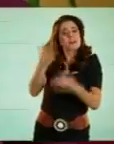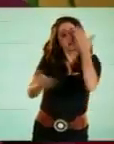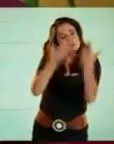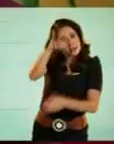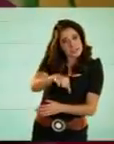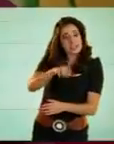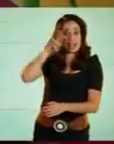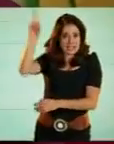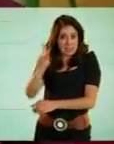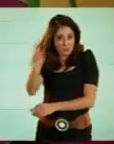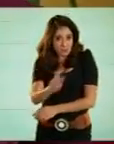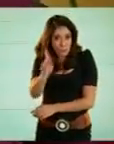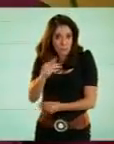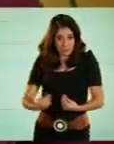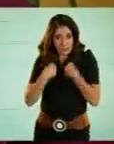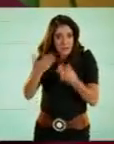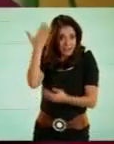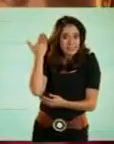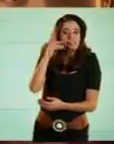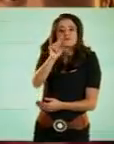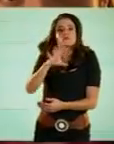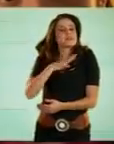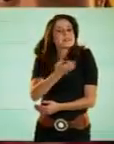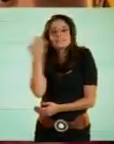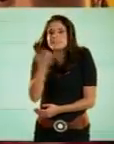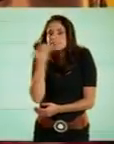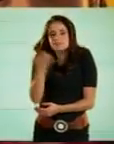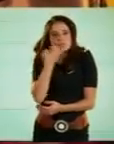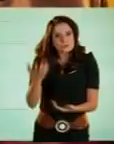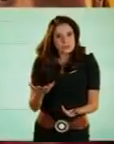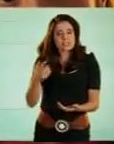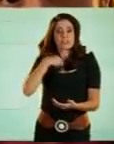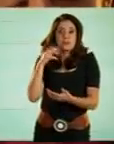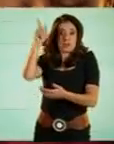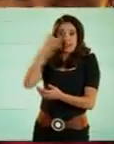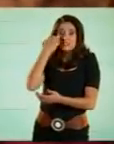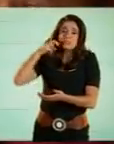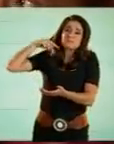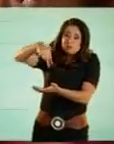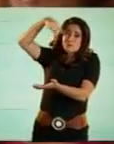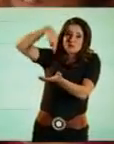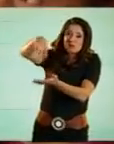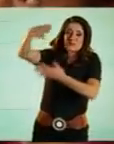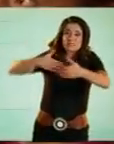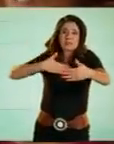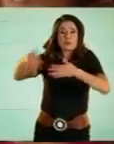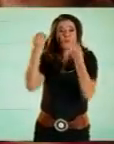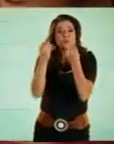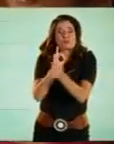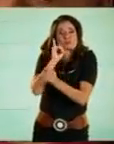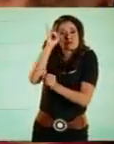Allá donde vivimos, pues es que no hay escuela y para llegar a ella hay que caminar muchísimo.